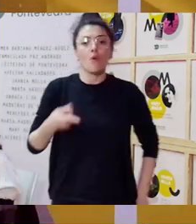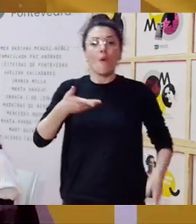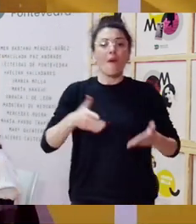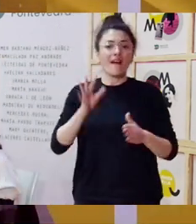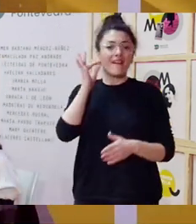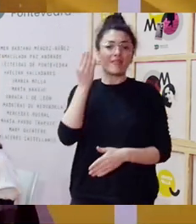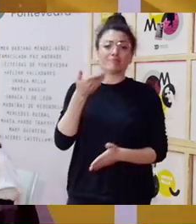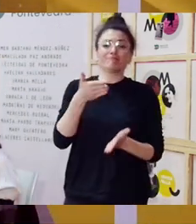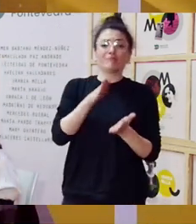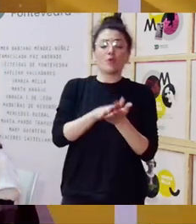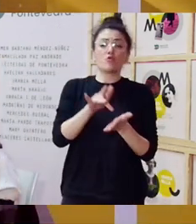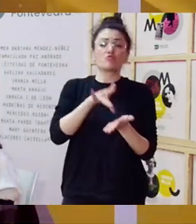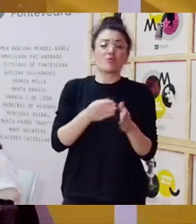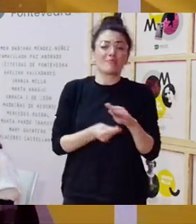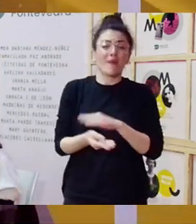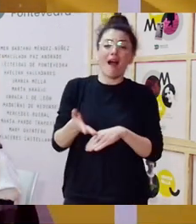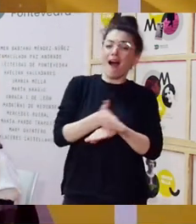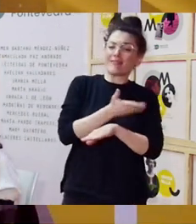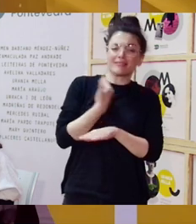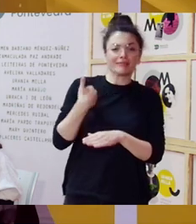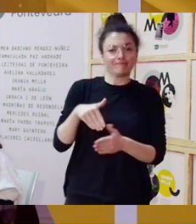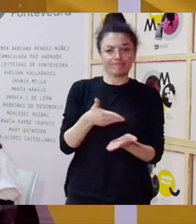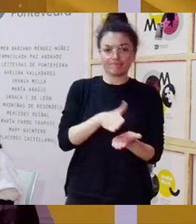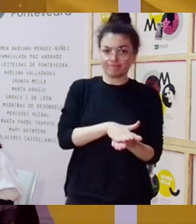sin chegar a nacer.